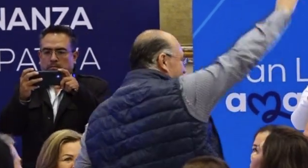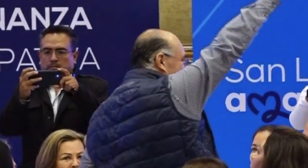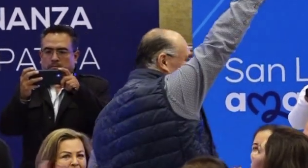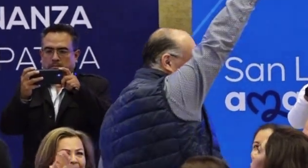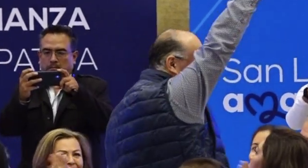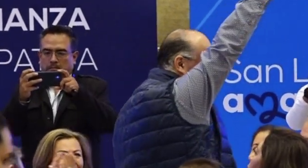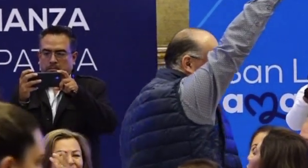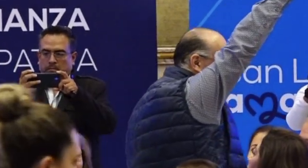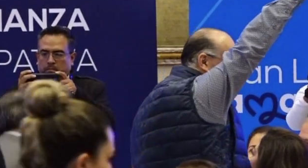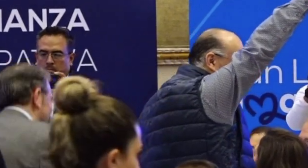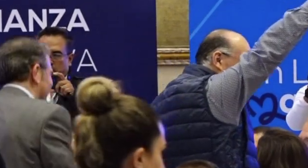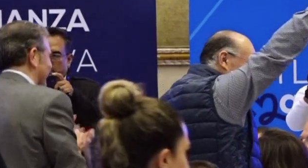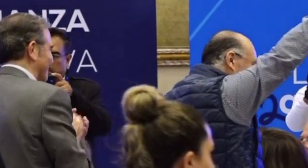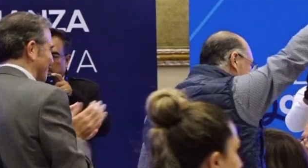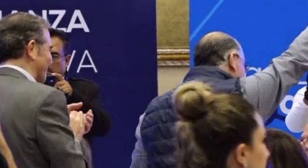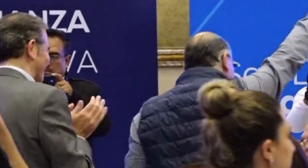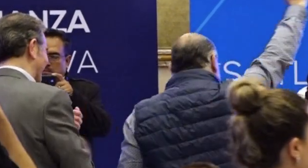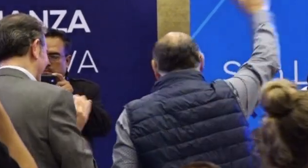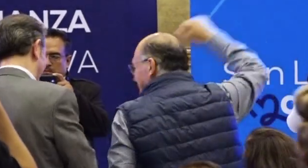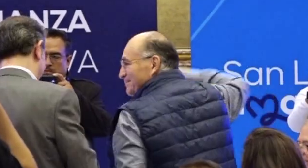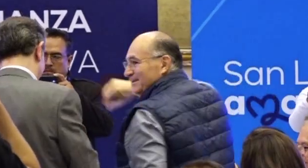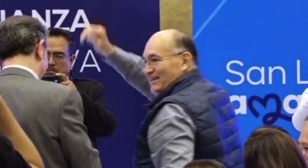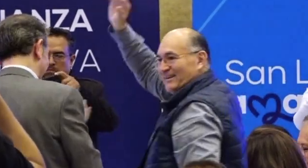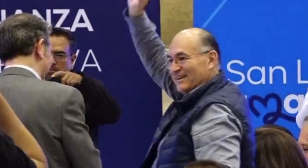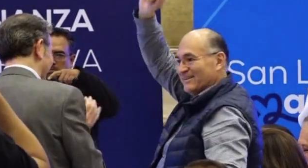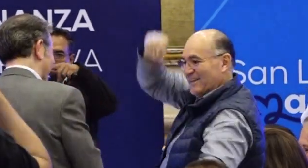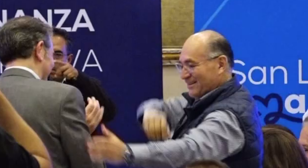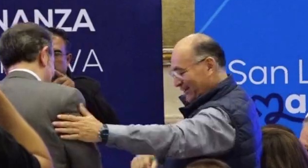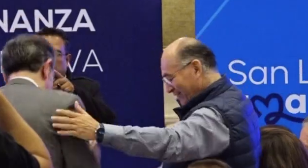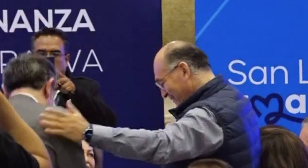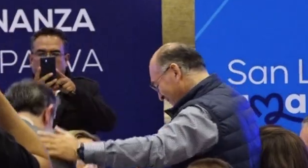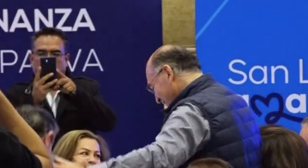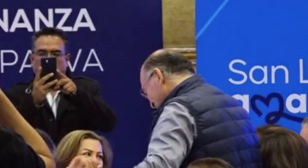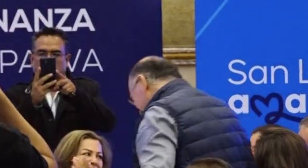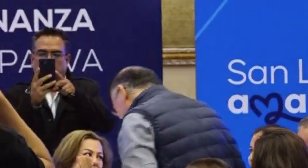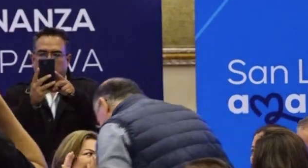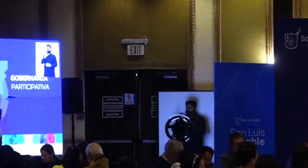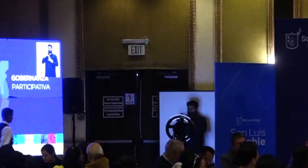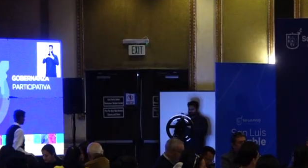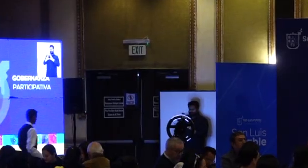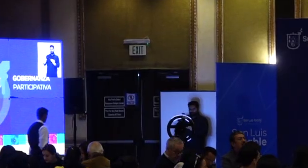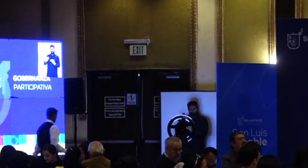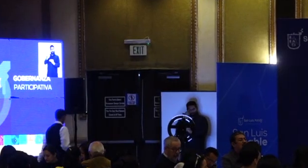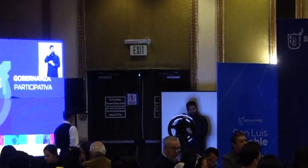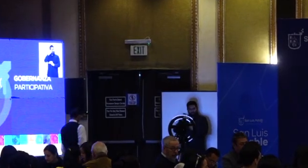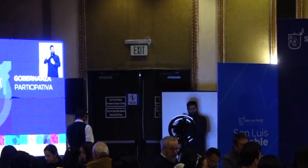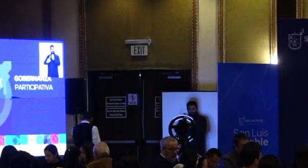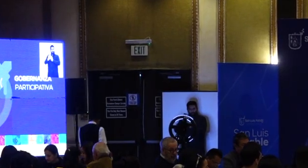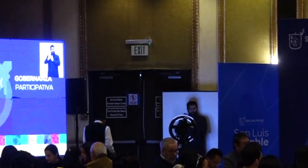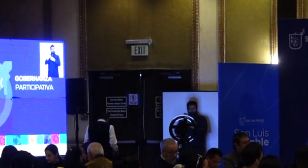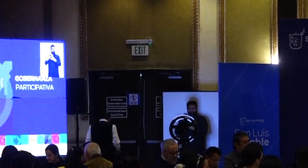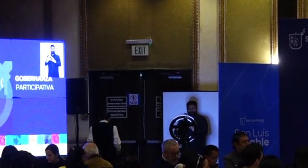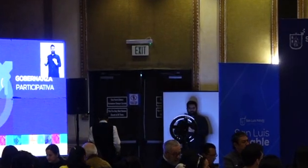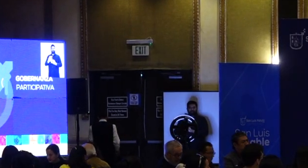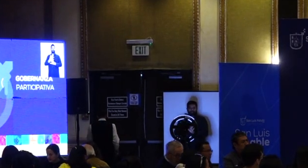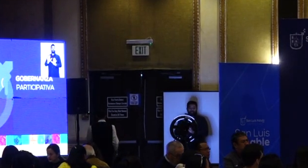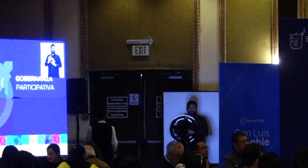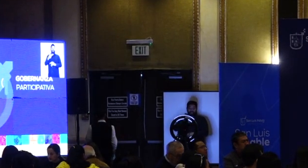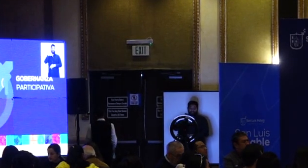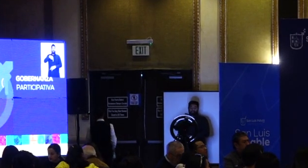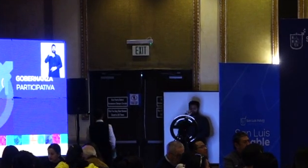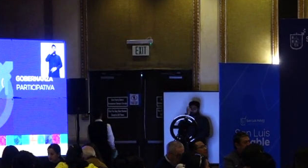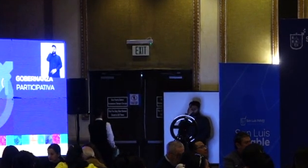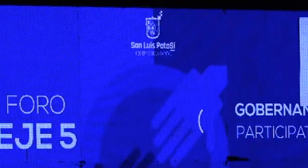En el marco del Foro Gobernanza y Democracia Participativa organizado por el Ayuntamiento de la Capital para integrar su plan de desarrollo municipal,